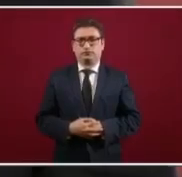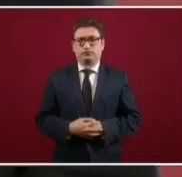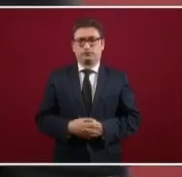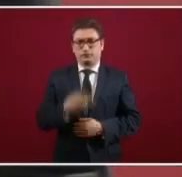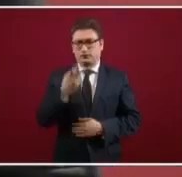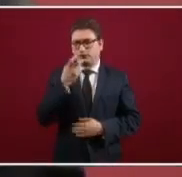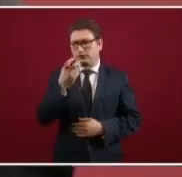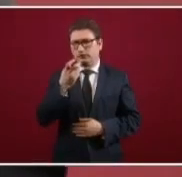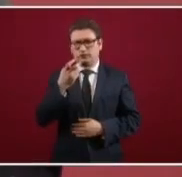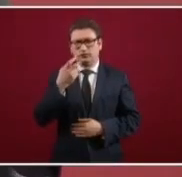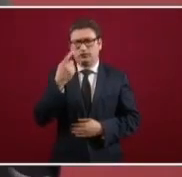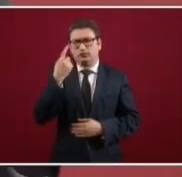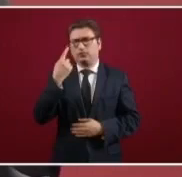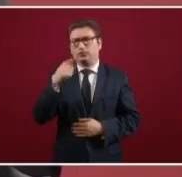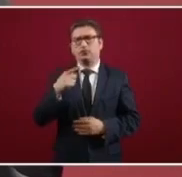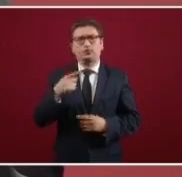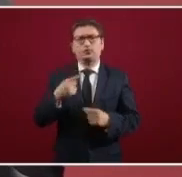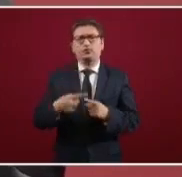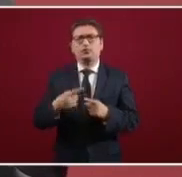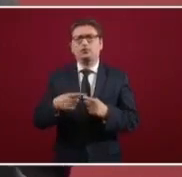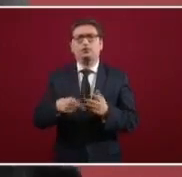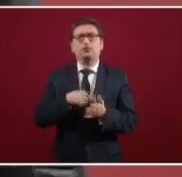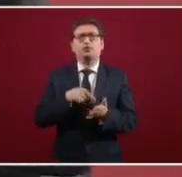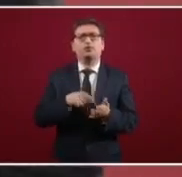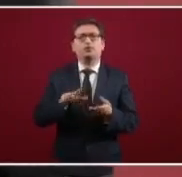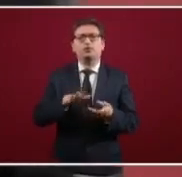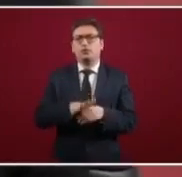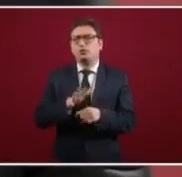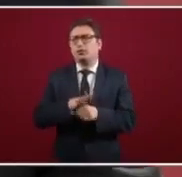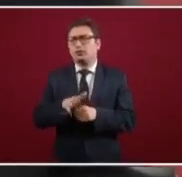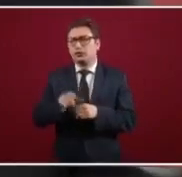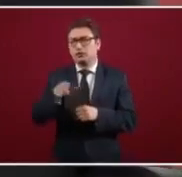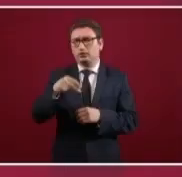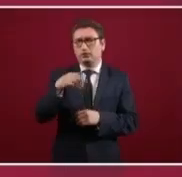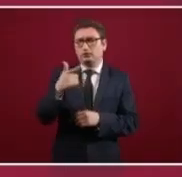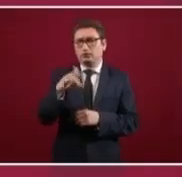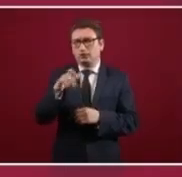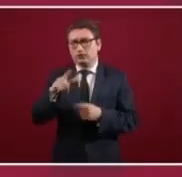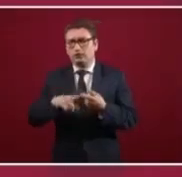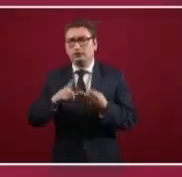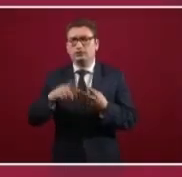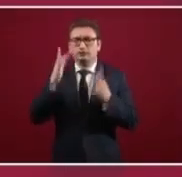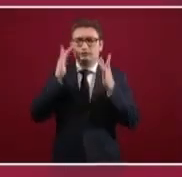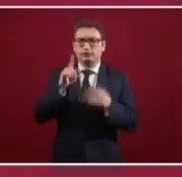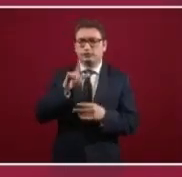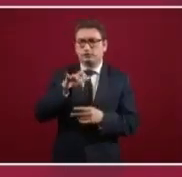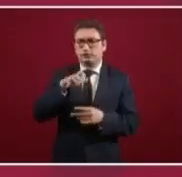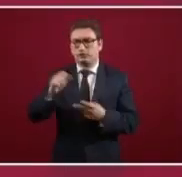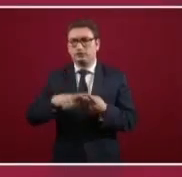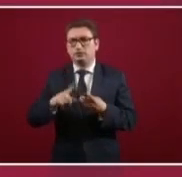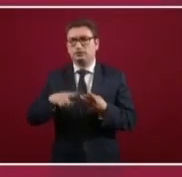aplica para nogales se aplica para san luis-sonoyta